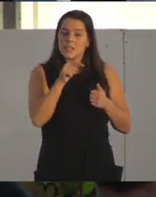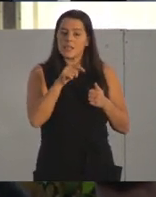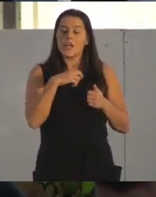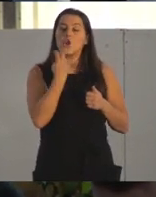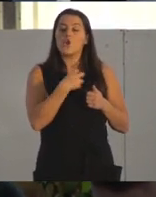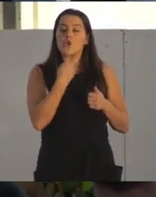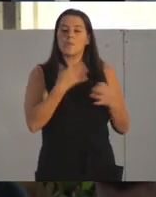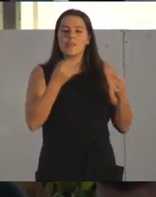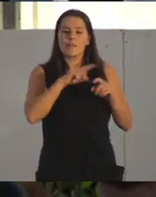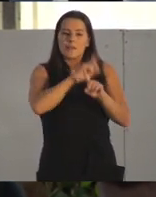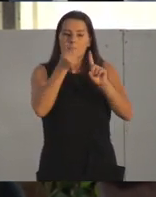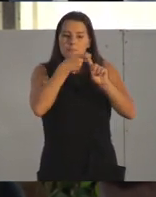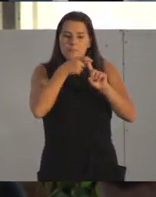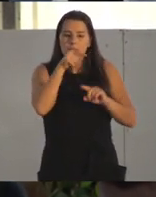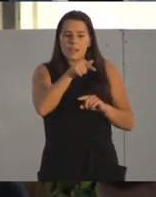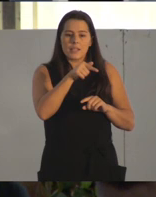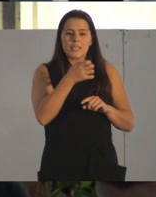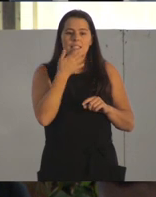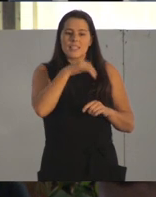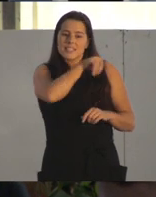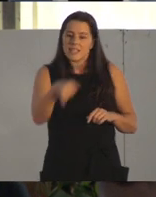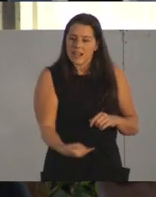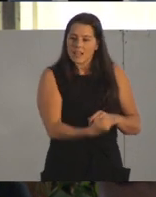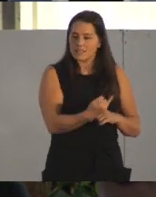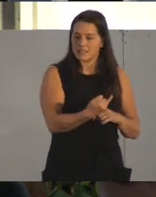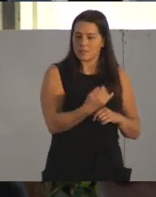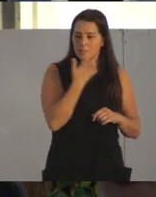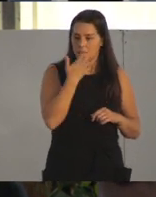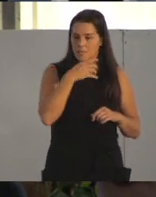tendremos que detectar o examinar qué nivel de fatiga puede tener un usuario a la hora